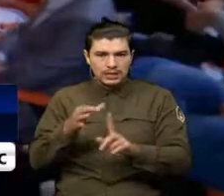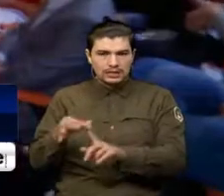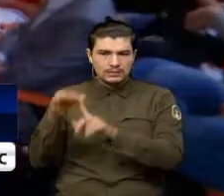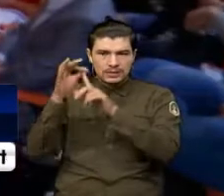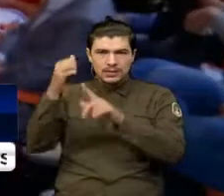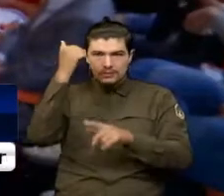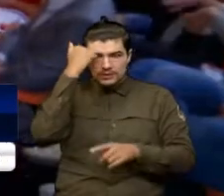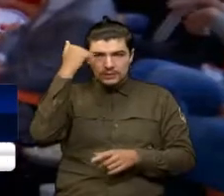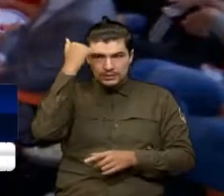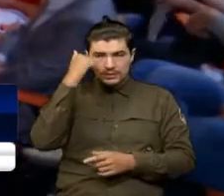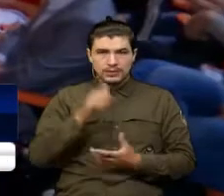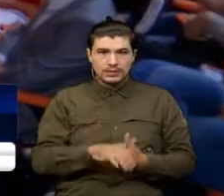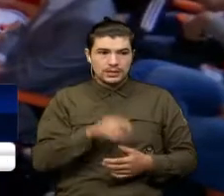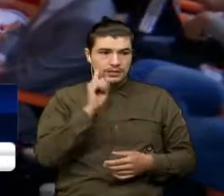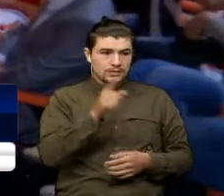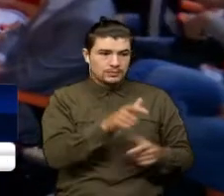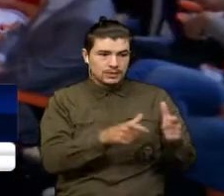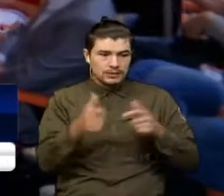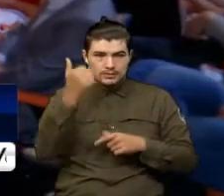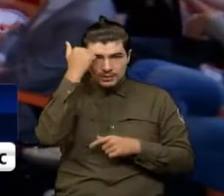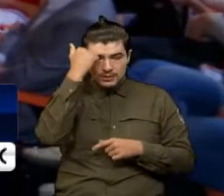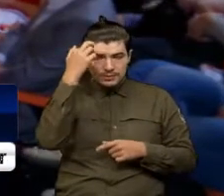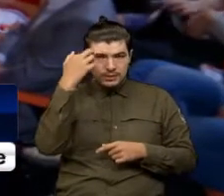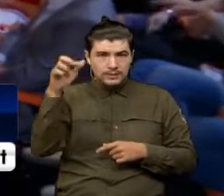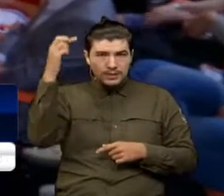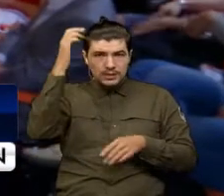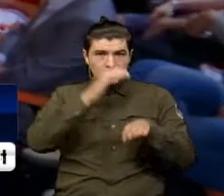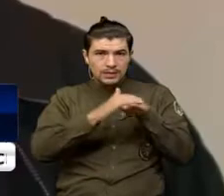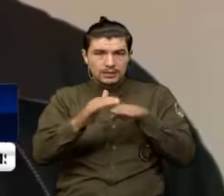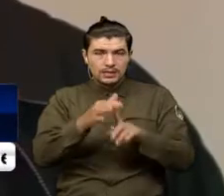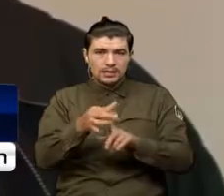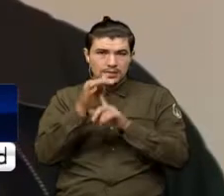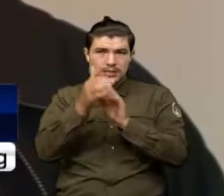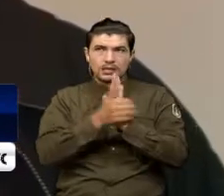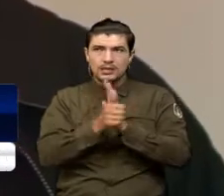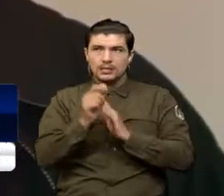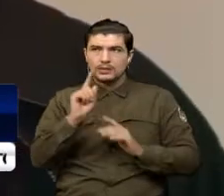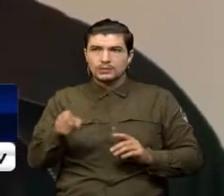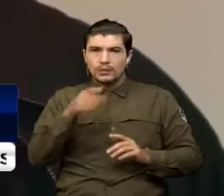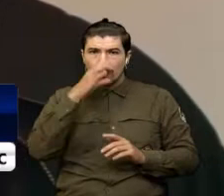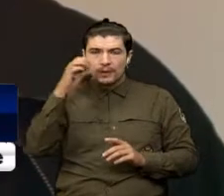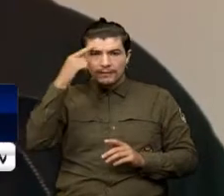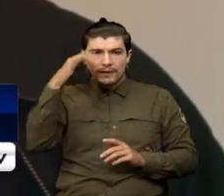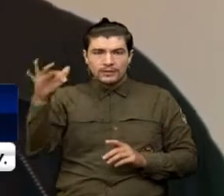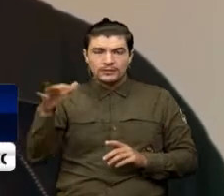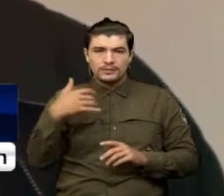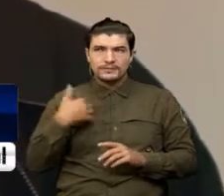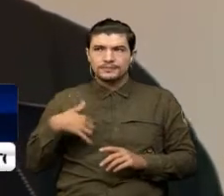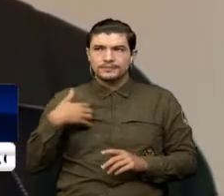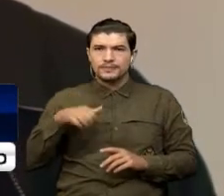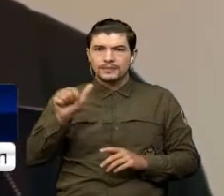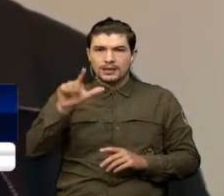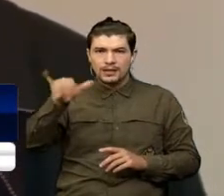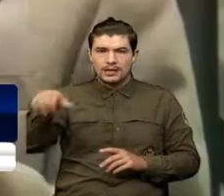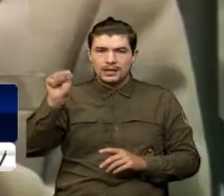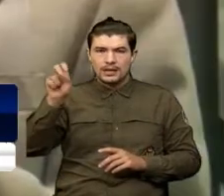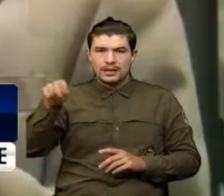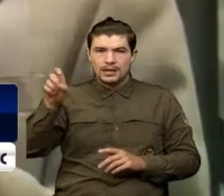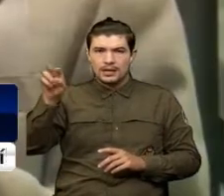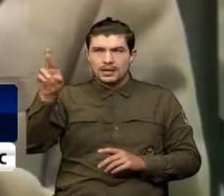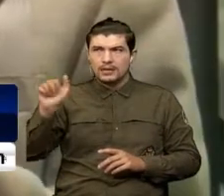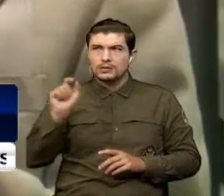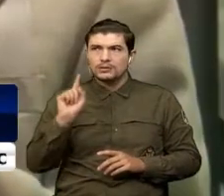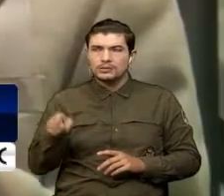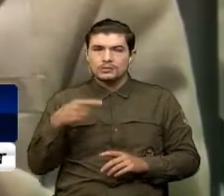los profesionales invitados expertos en el tema fueron el filósofo argentino alejandro gustavo piscitelli el